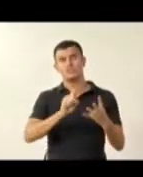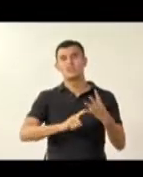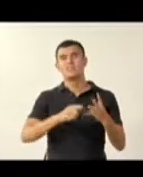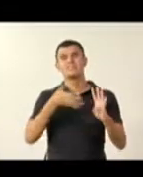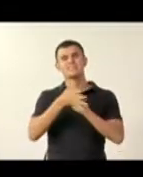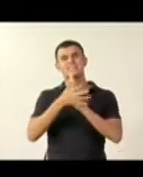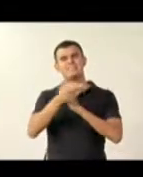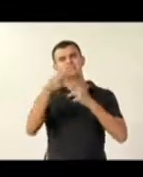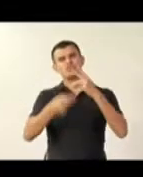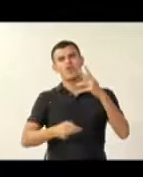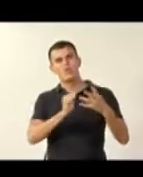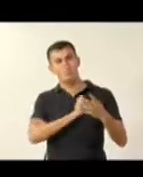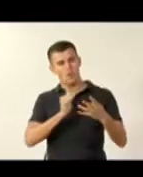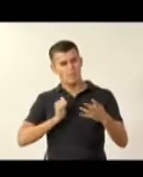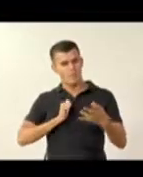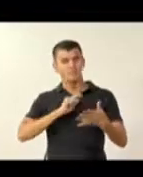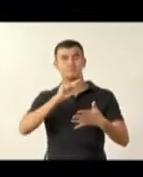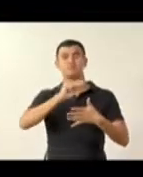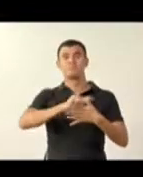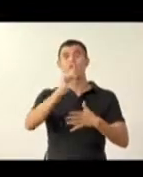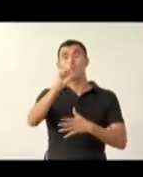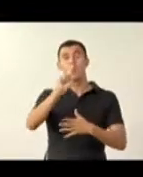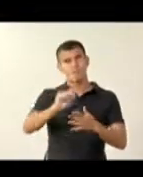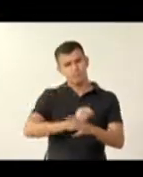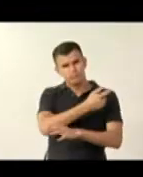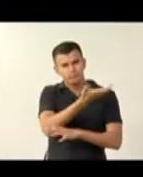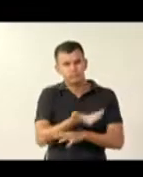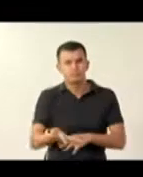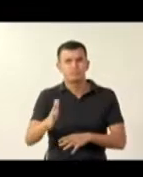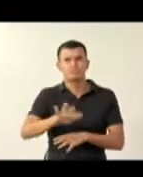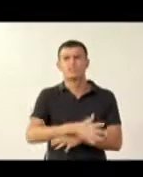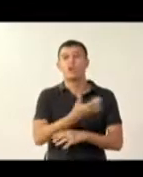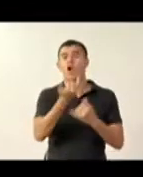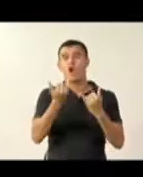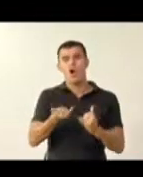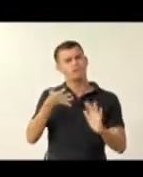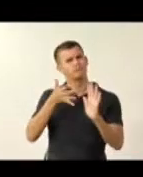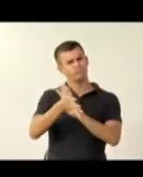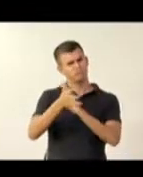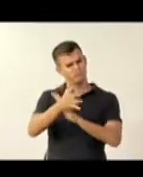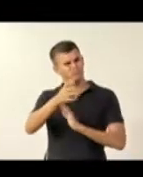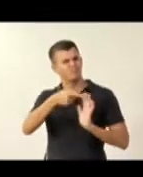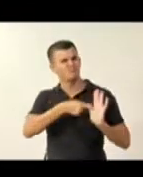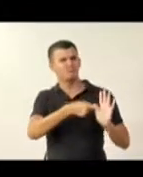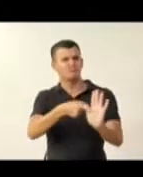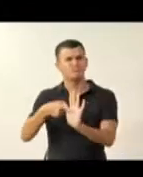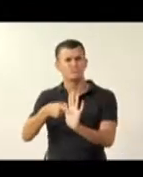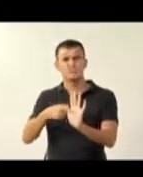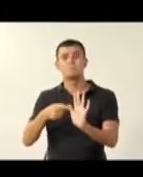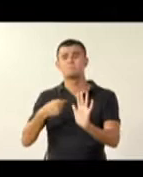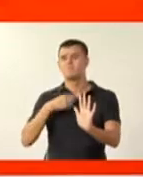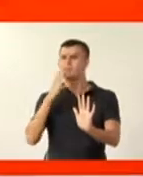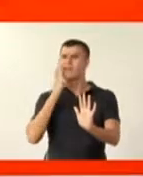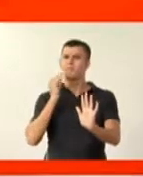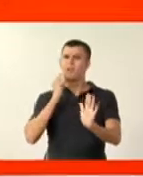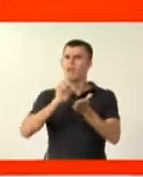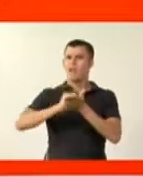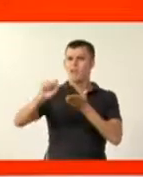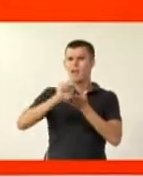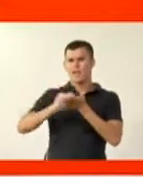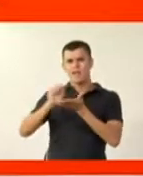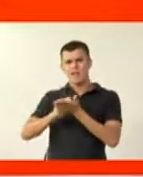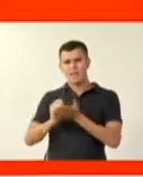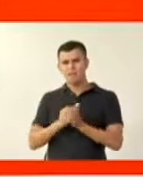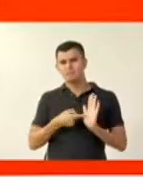biografía y 2 poemarios. Un agradable historial literario que le permite hoy por hoy compartir con los jóvenes escritores su experiencia y